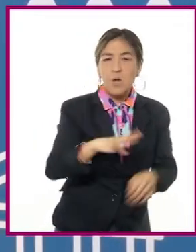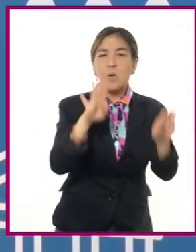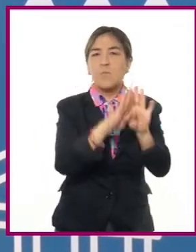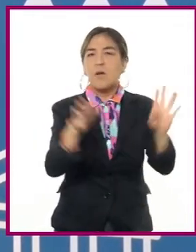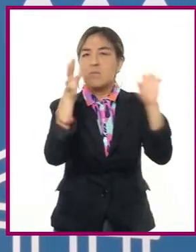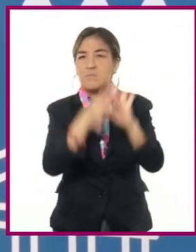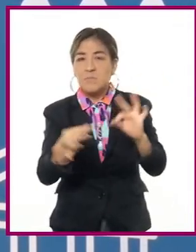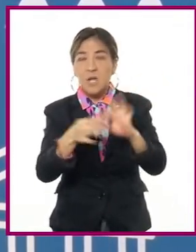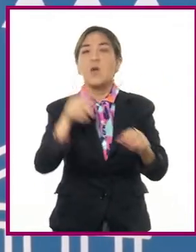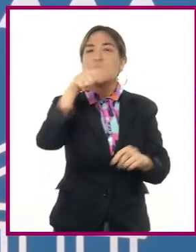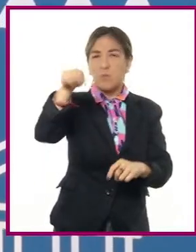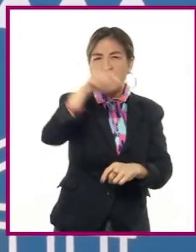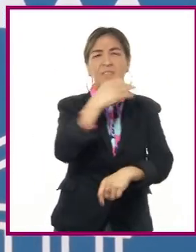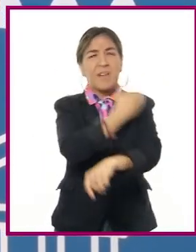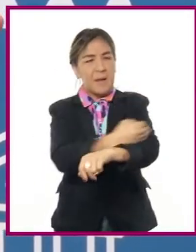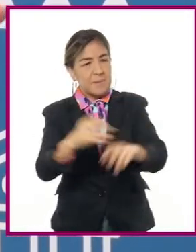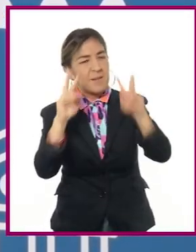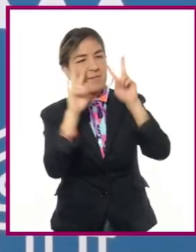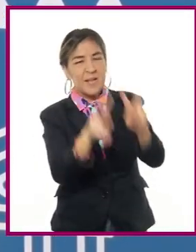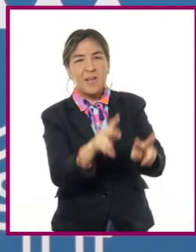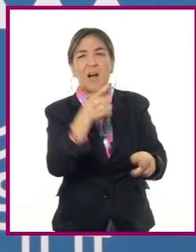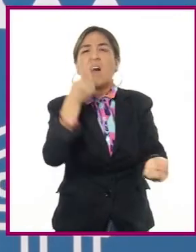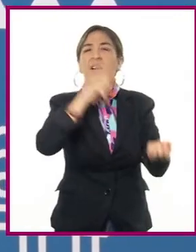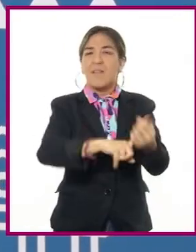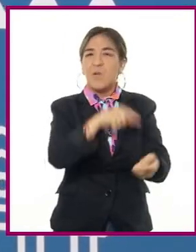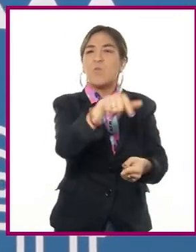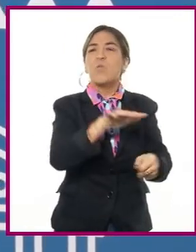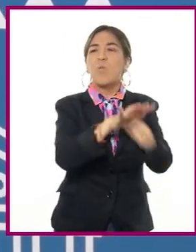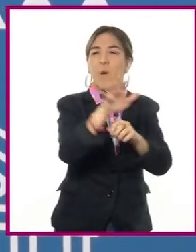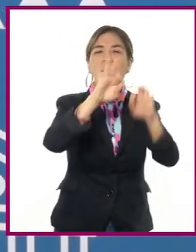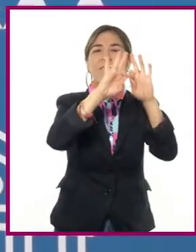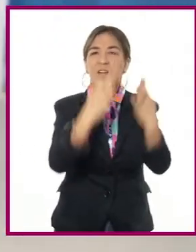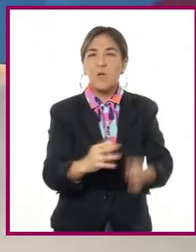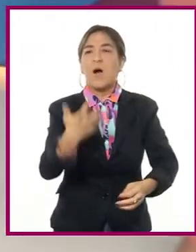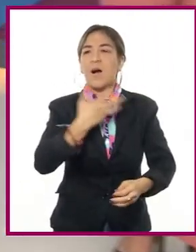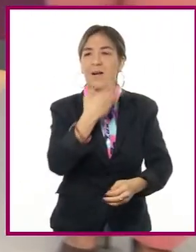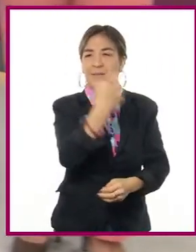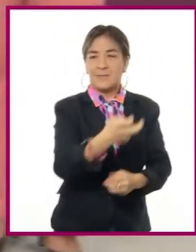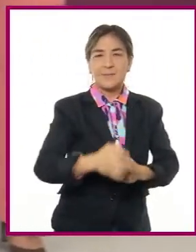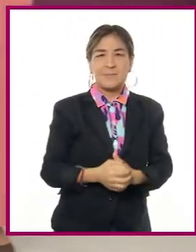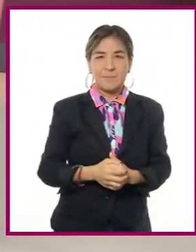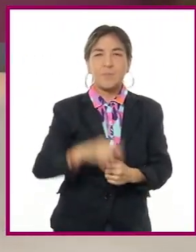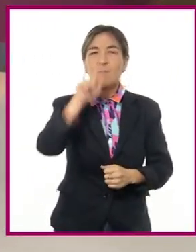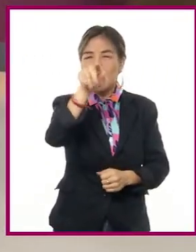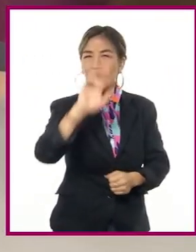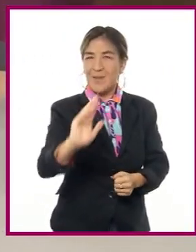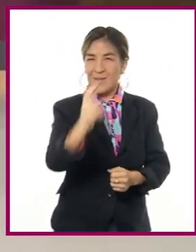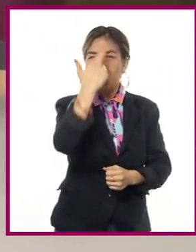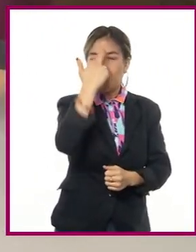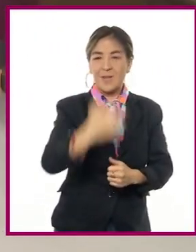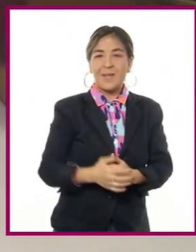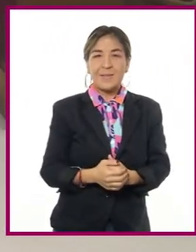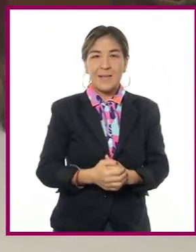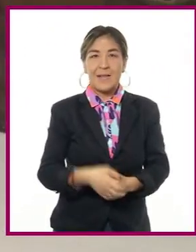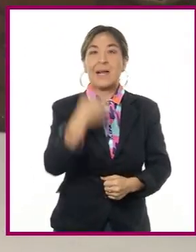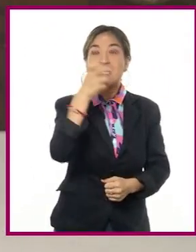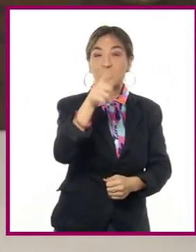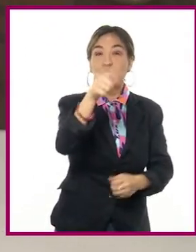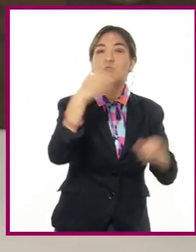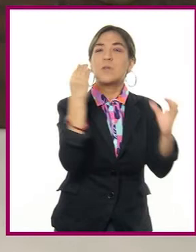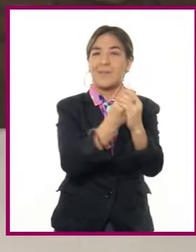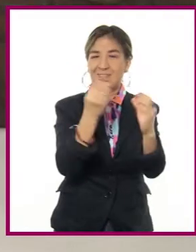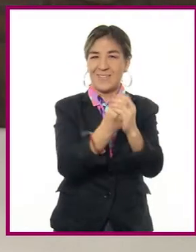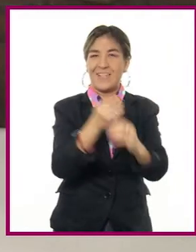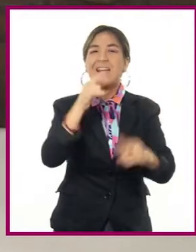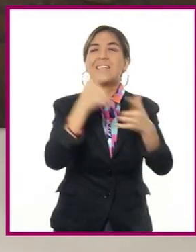con su familia para descubrir qué otras figuras pueden encontrar. ¿Se acuerdan de que durante sus clases de historia